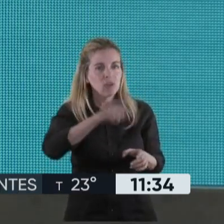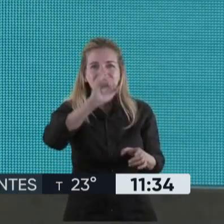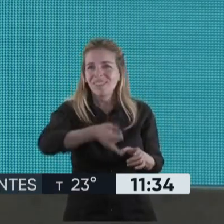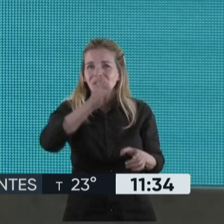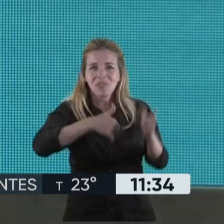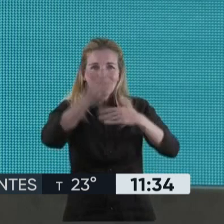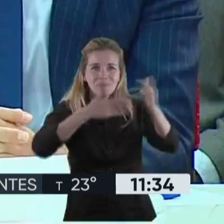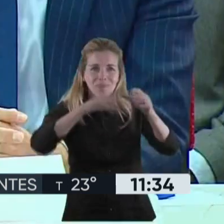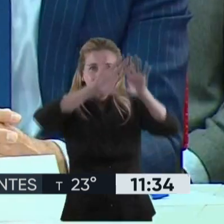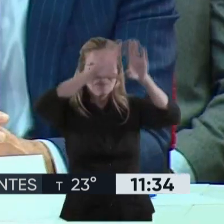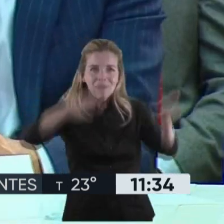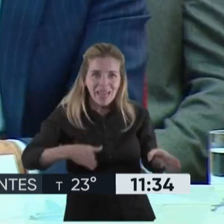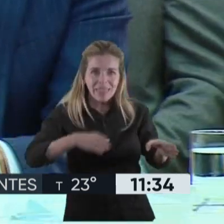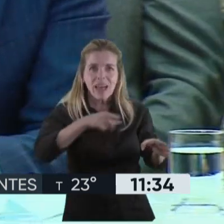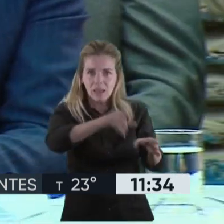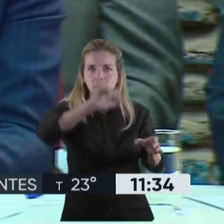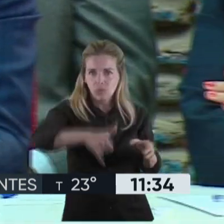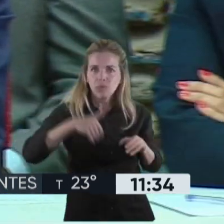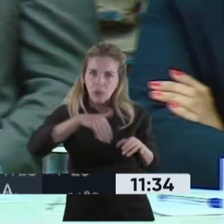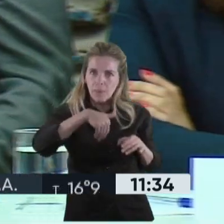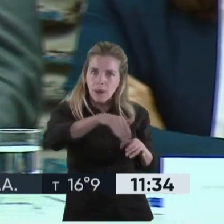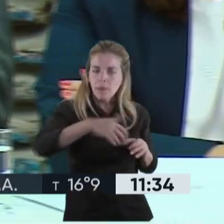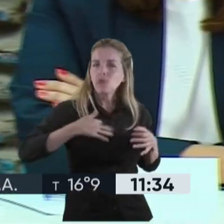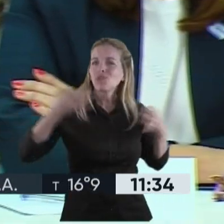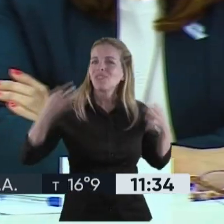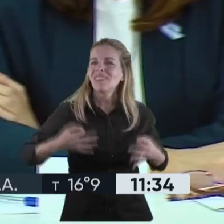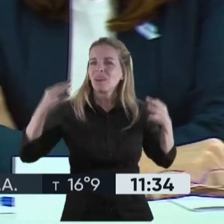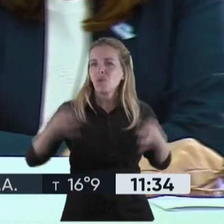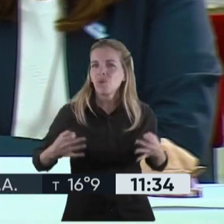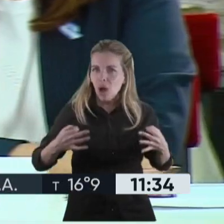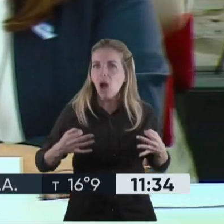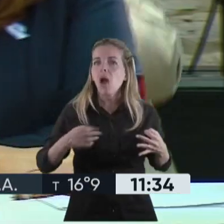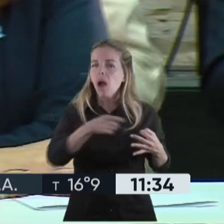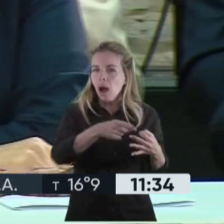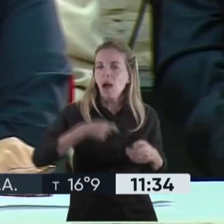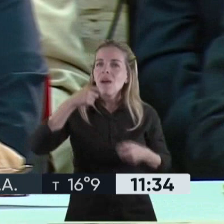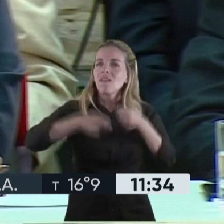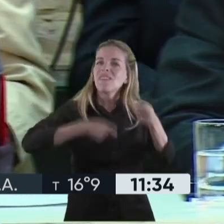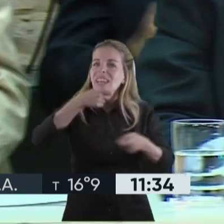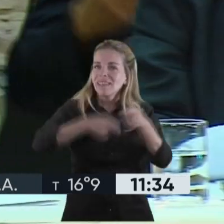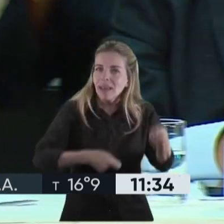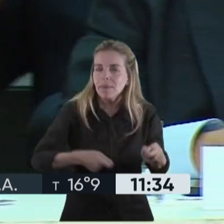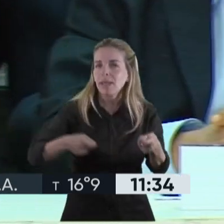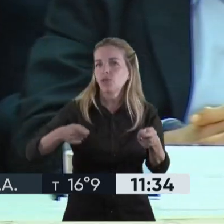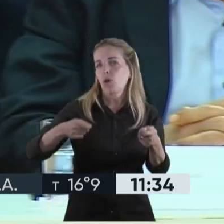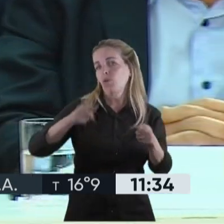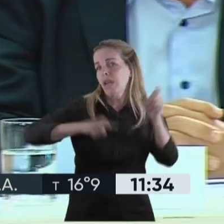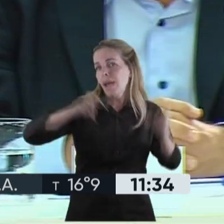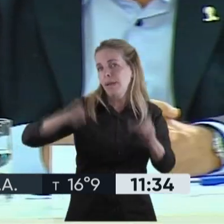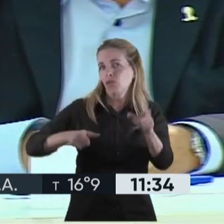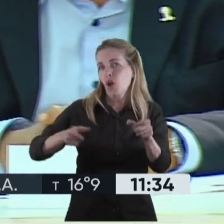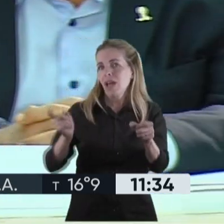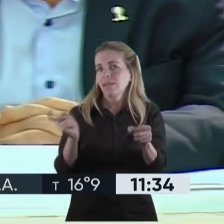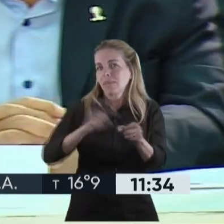antes. Vamos a tener, estoy seguro, el financiamiento y los socios que nos hagan falta